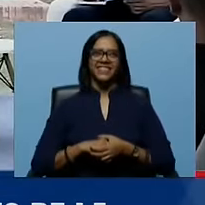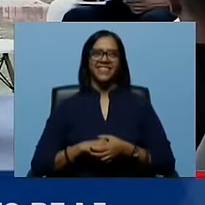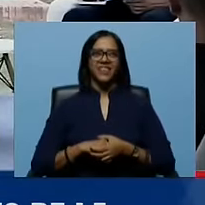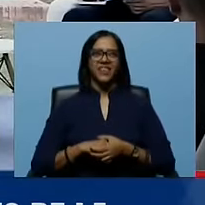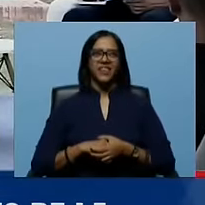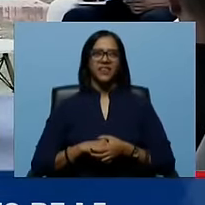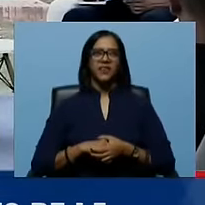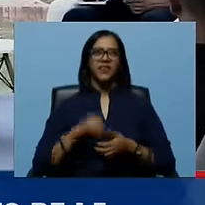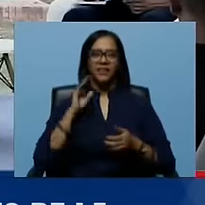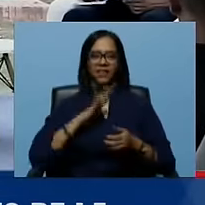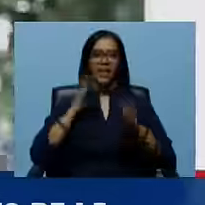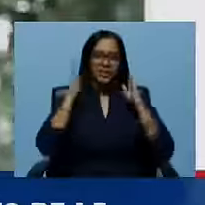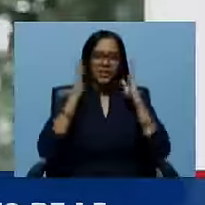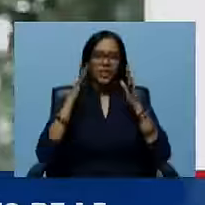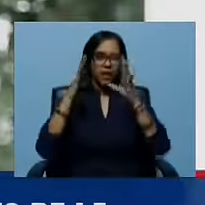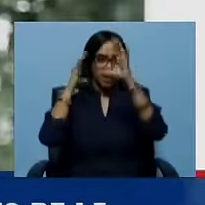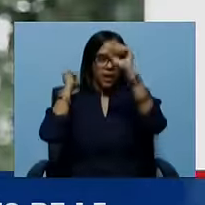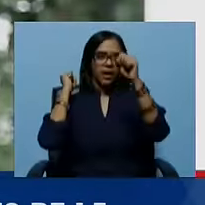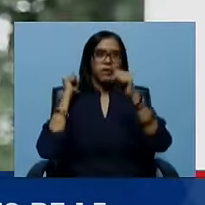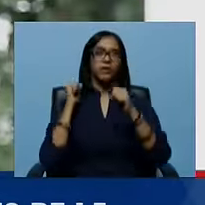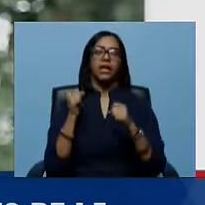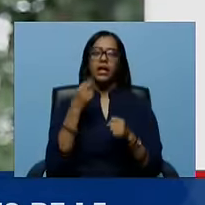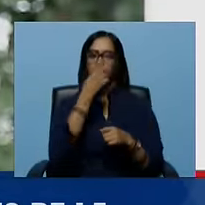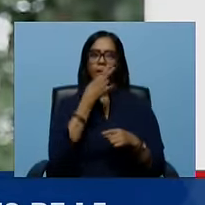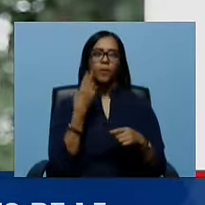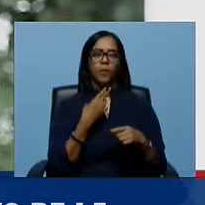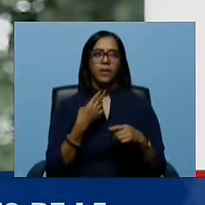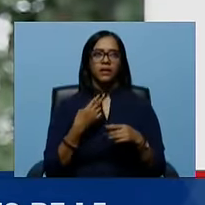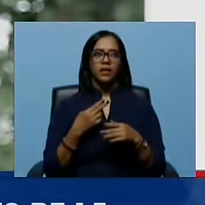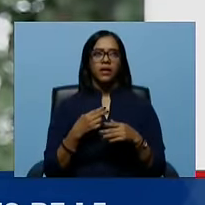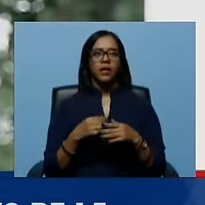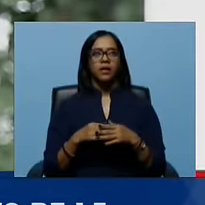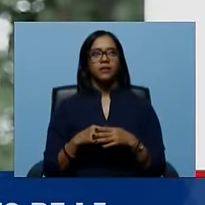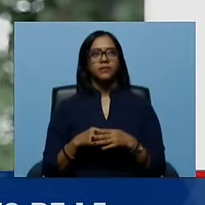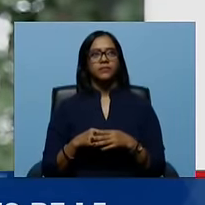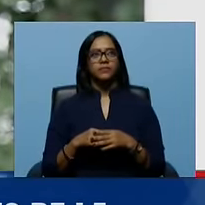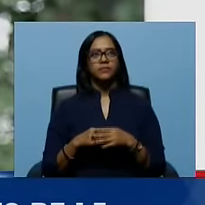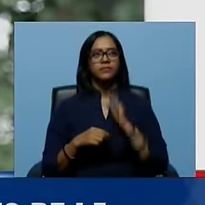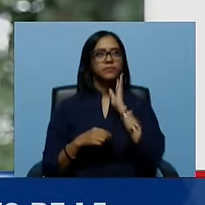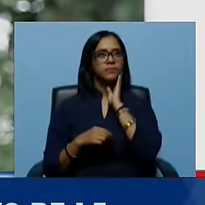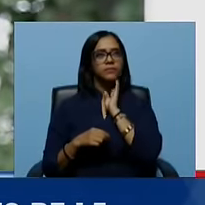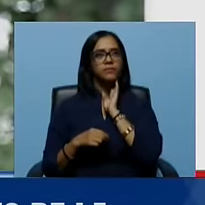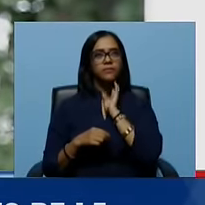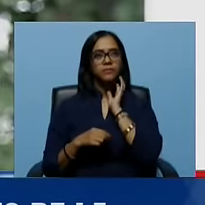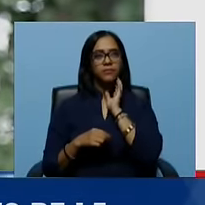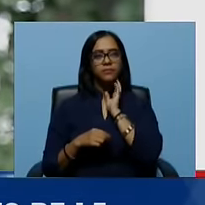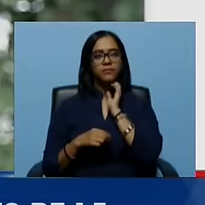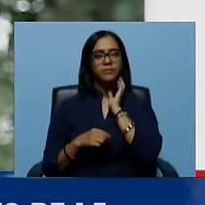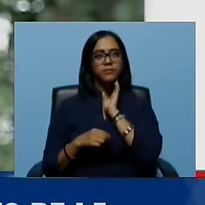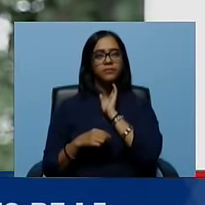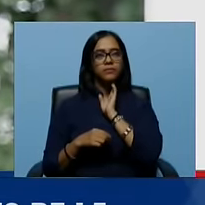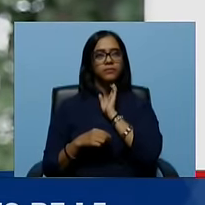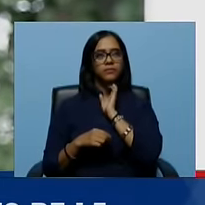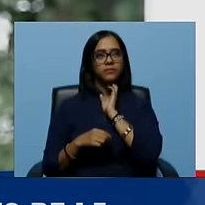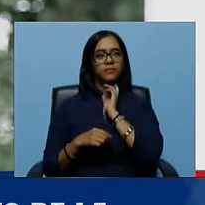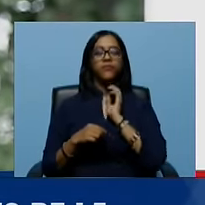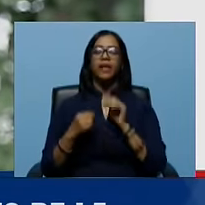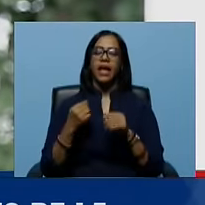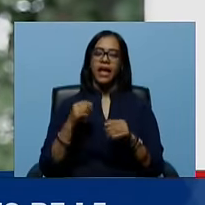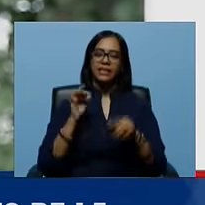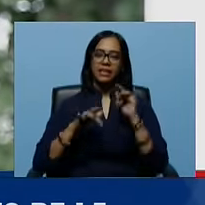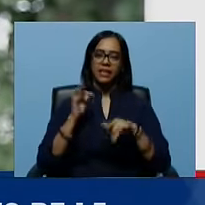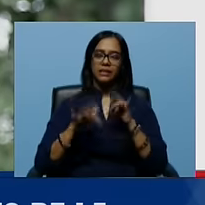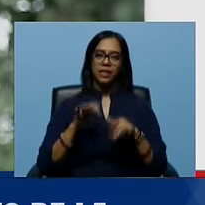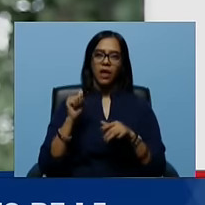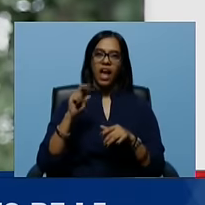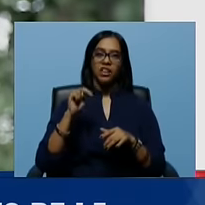Está atendiendo al embajador. Es que me comprometí con el secretario general Antonio Guterres en reunirme